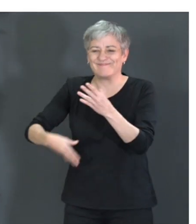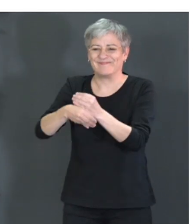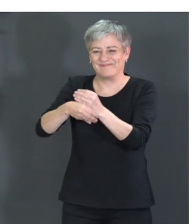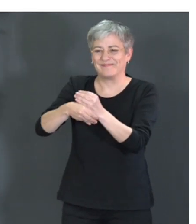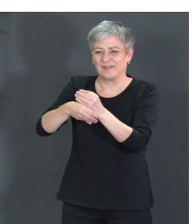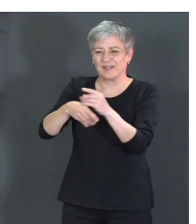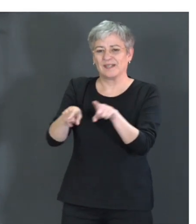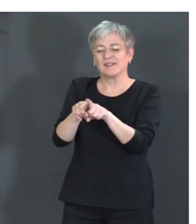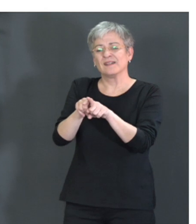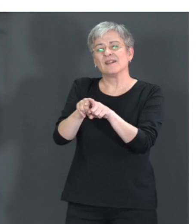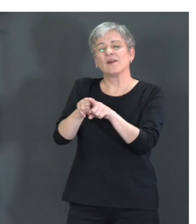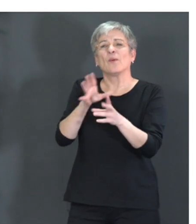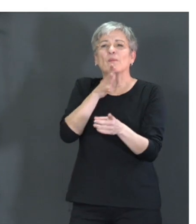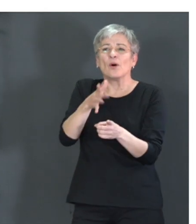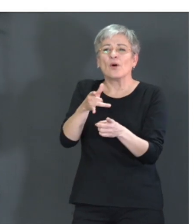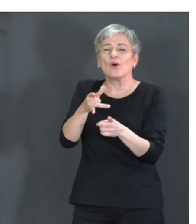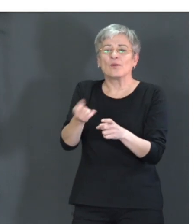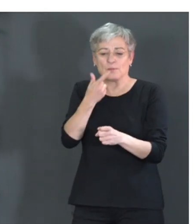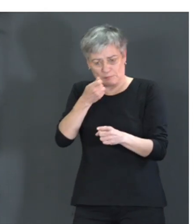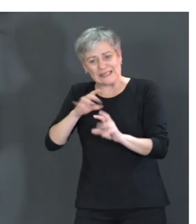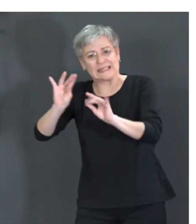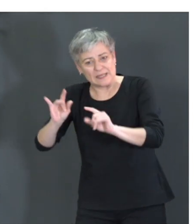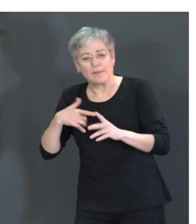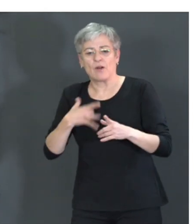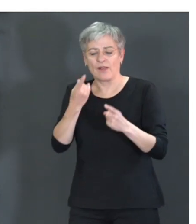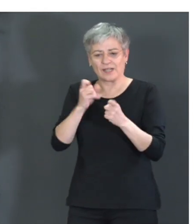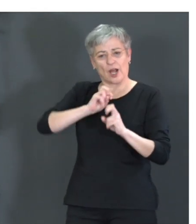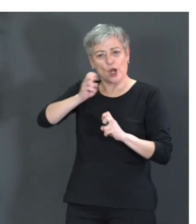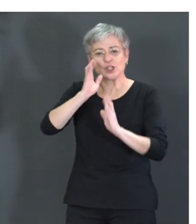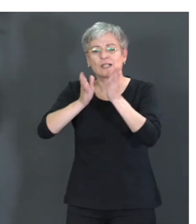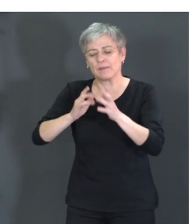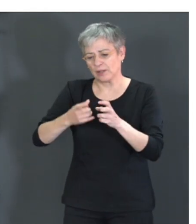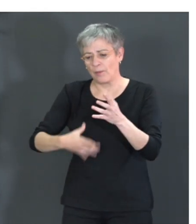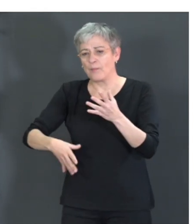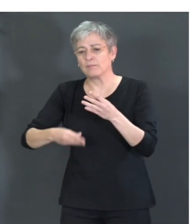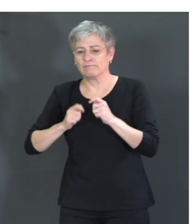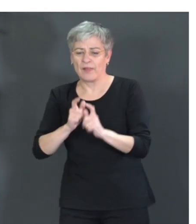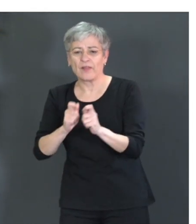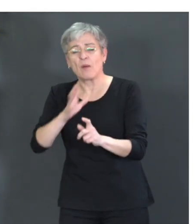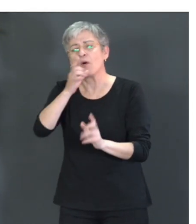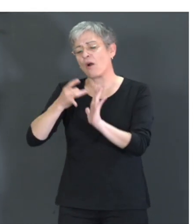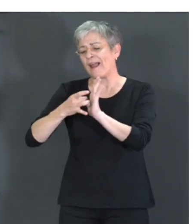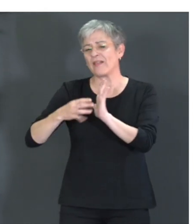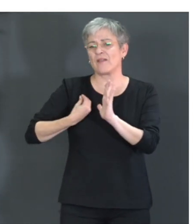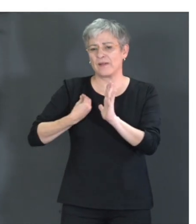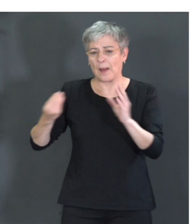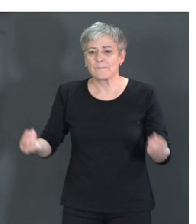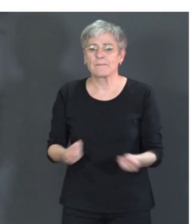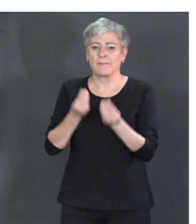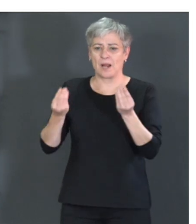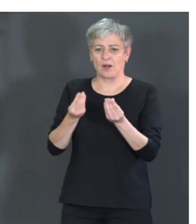terapias farmacológicas, ya que permiten mejorar la calidad de vida de las personas con Alzheimer y otras demencias, y